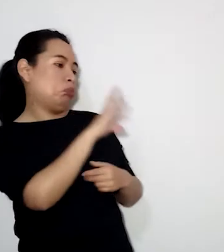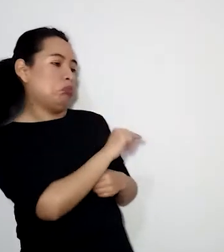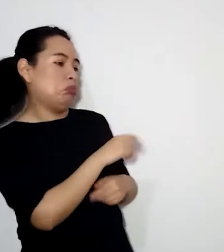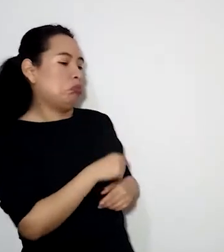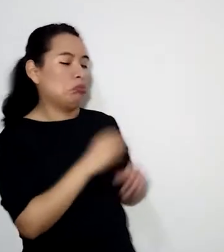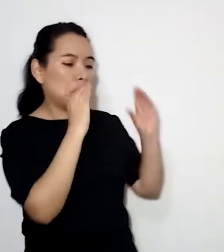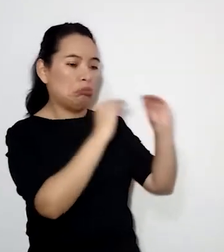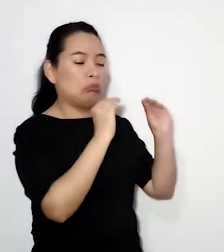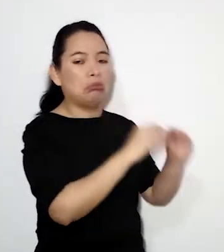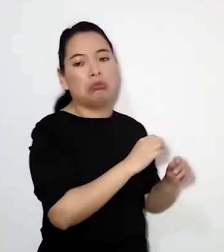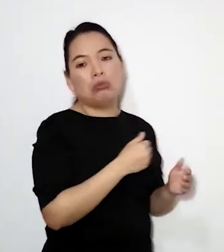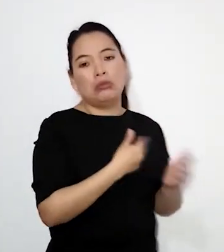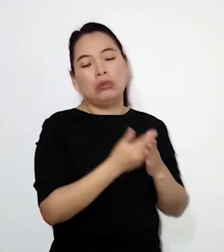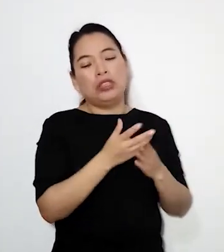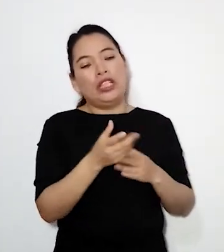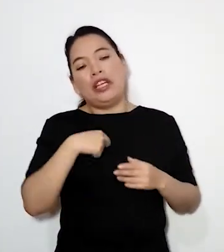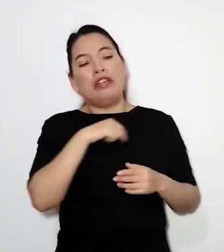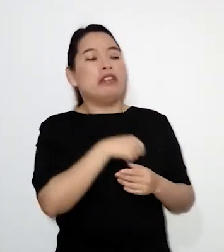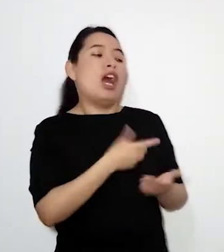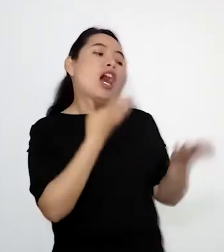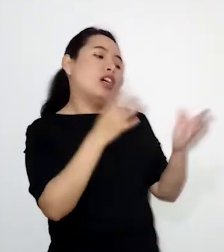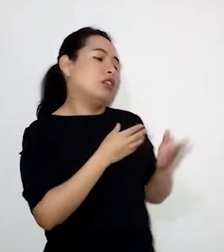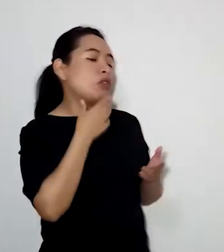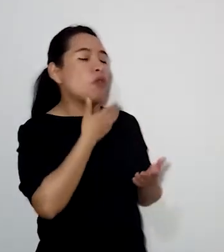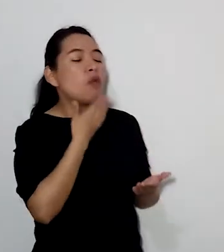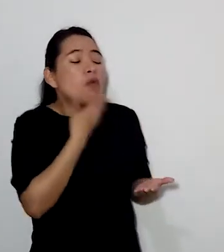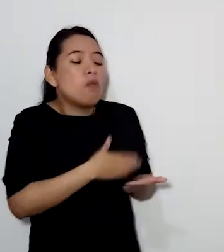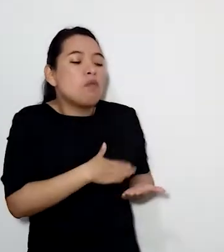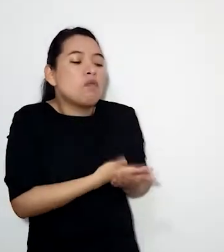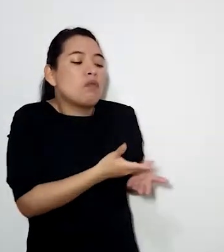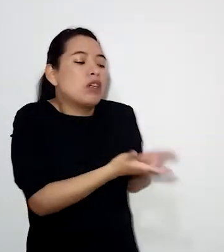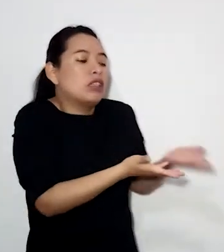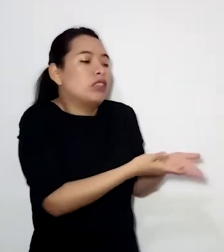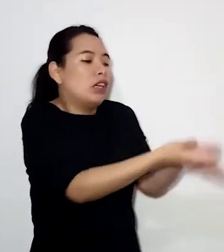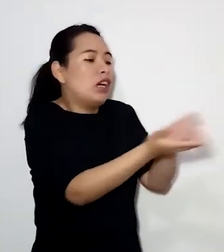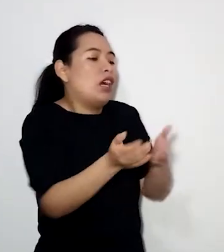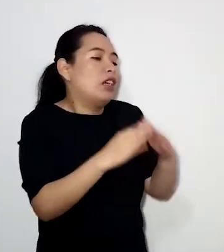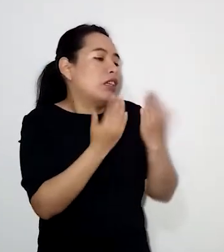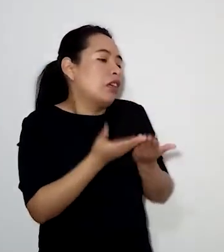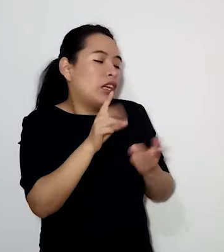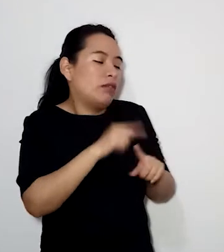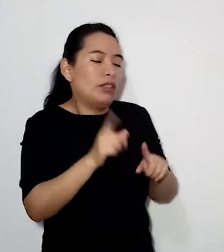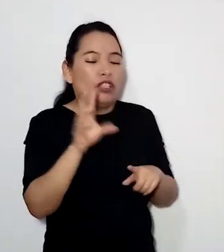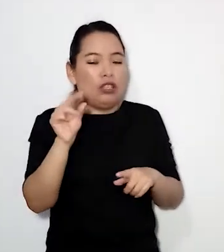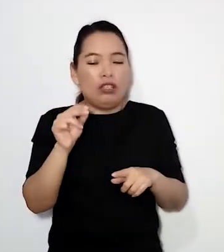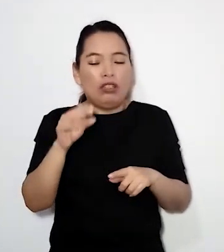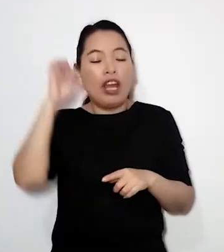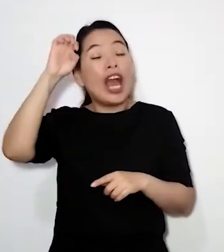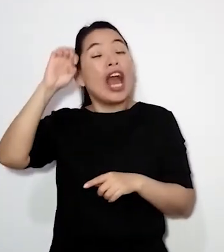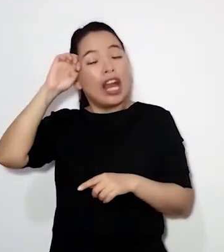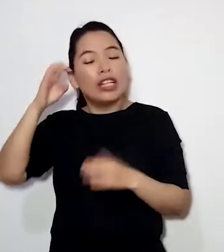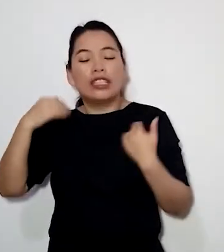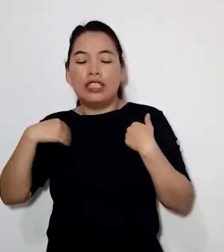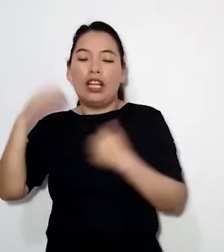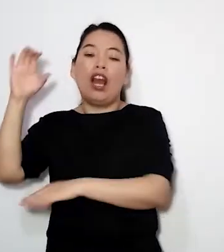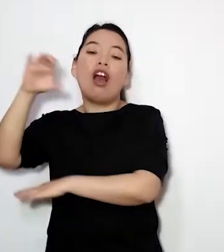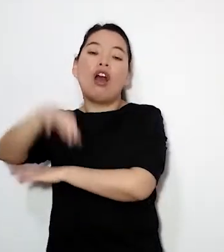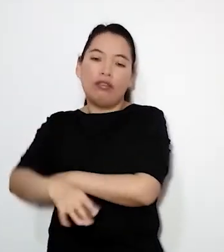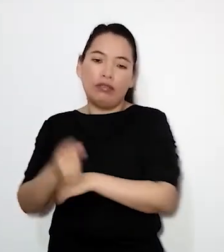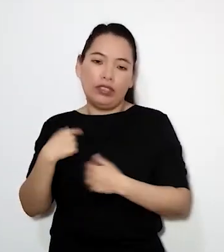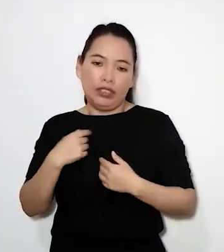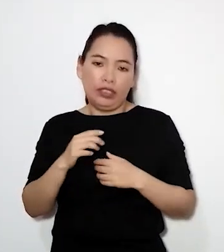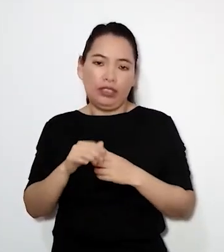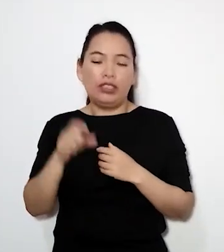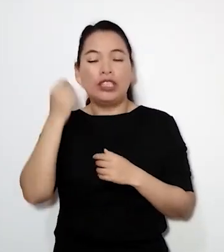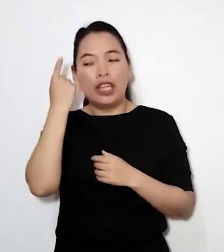caridad. La educación es un derecho universal y una obligación estatal indelegable y en ese sentido los estados tienen que estar muy presentes ahí para